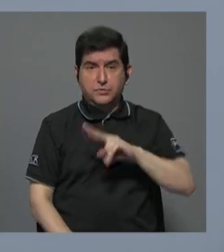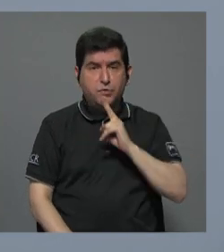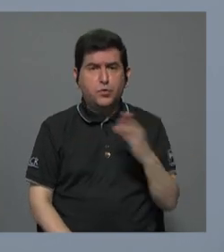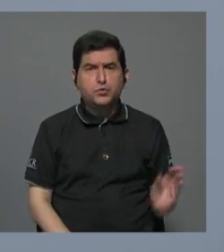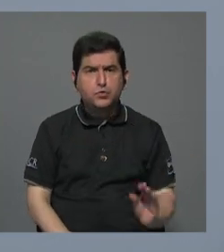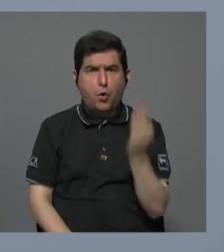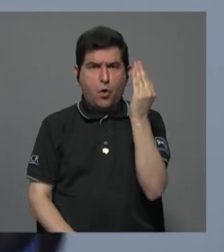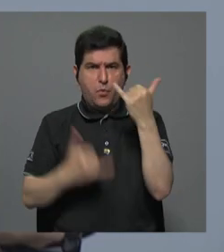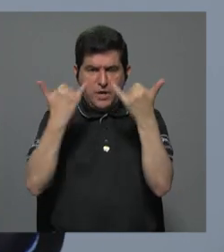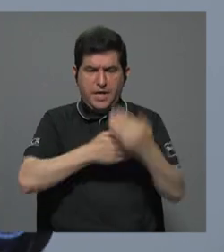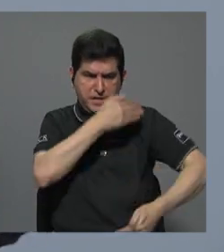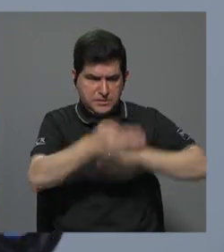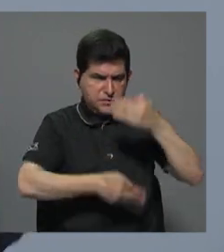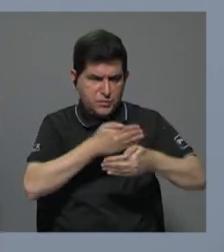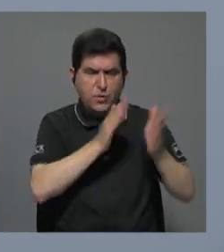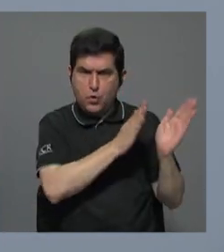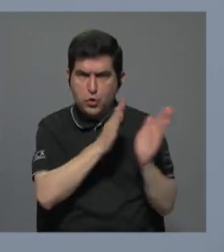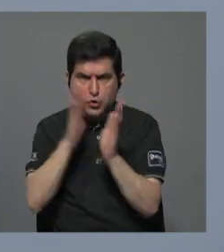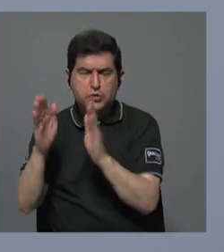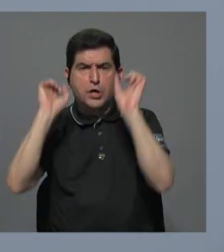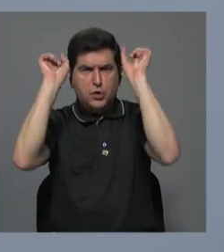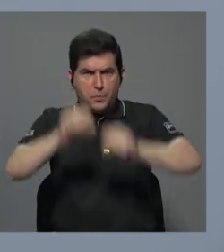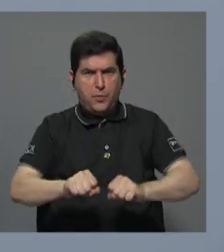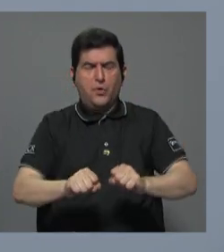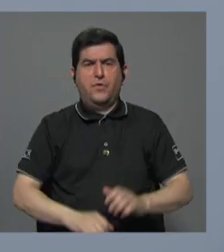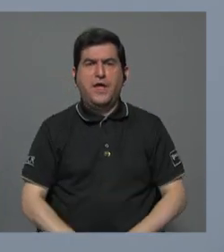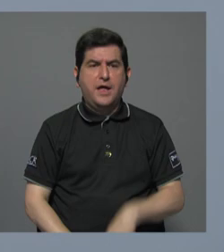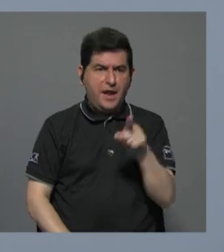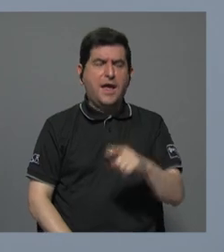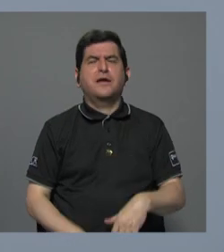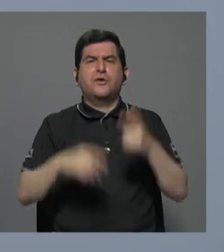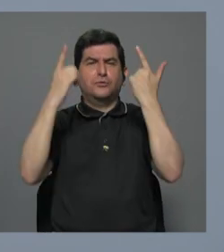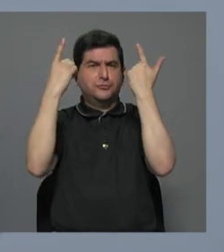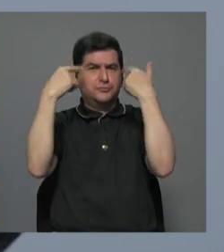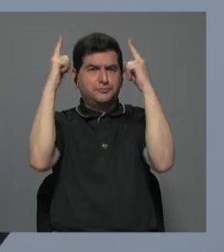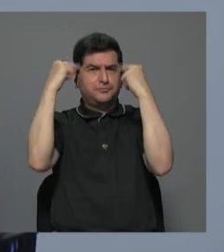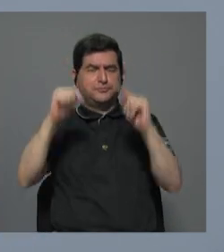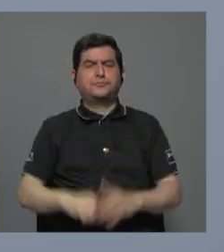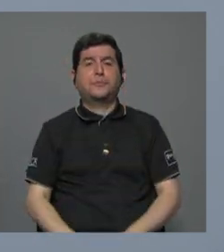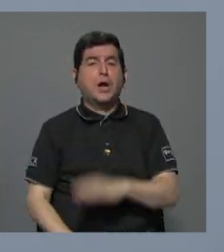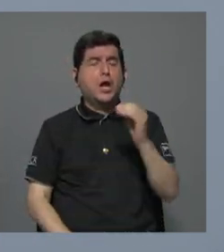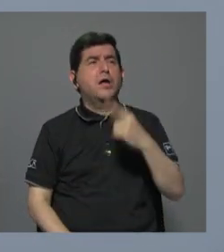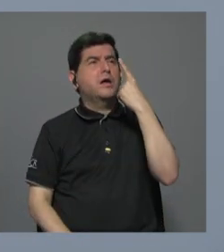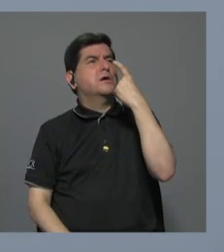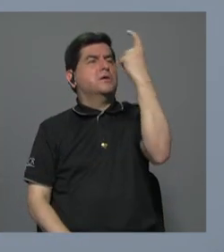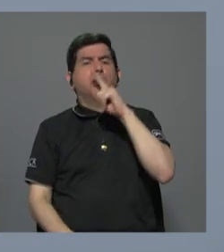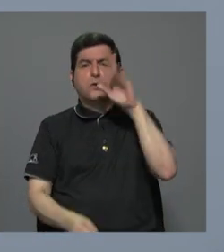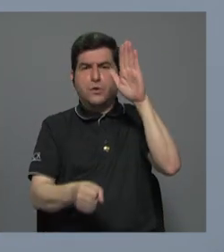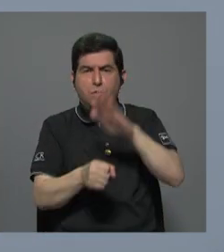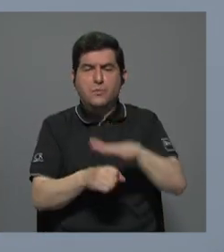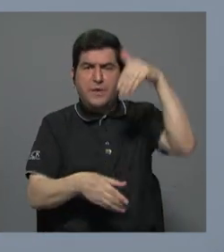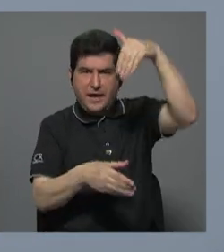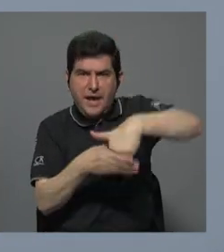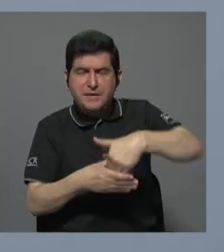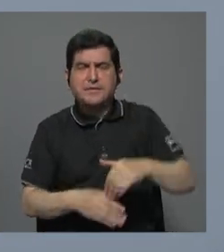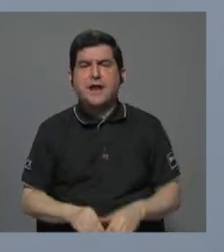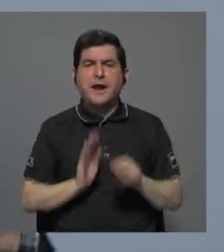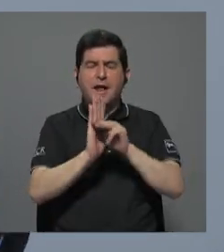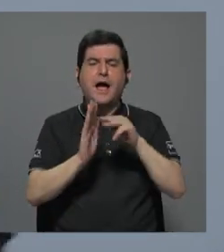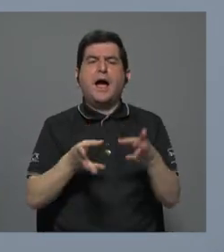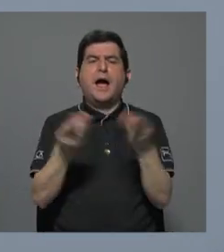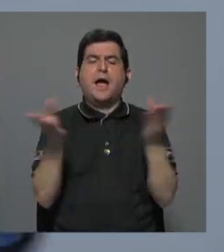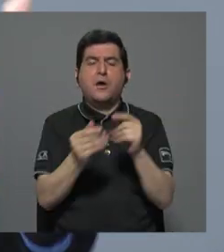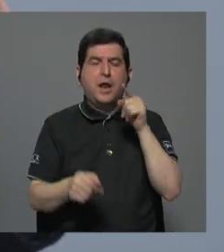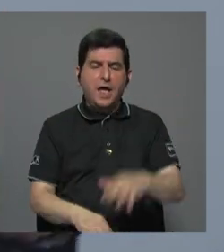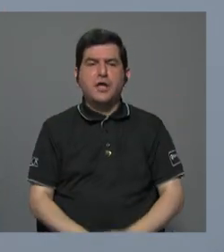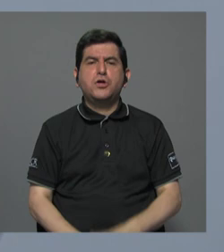muchachos que están en ese proceso de formación puedan de una forma eficaz y soñadora integrarse el modelo productivo del país para que ellos se puedan